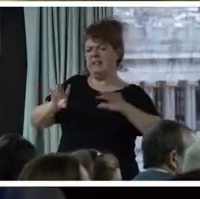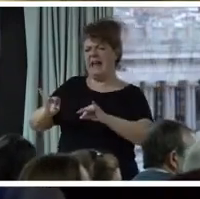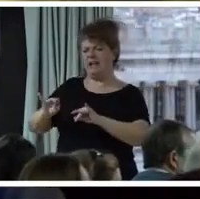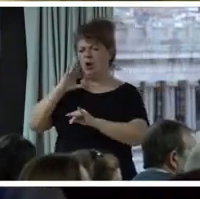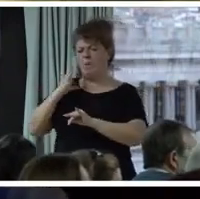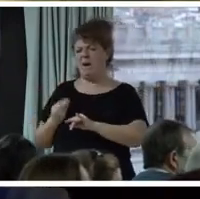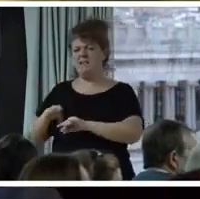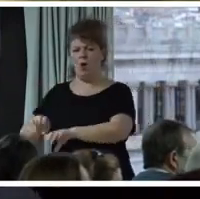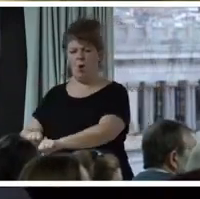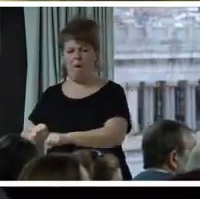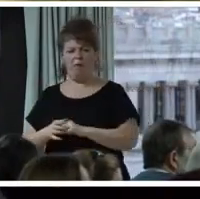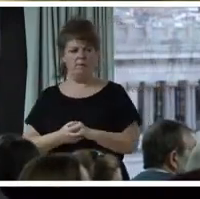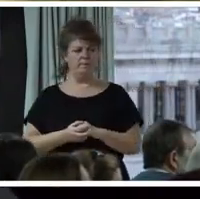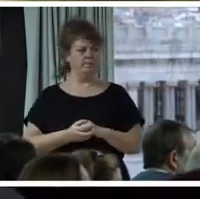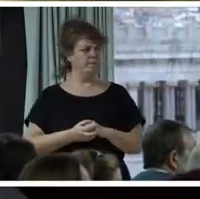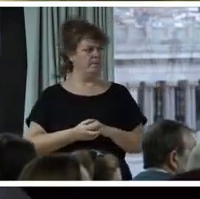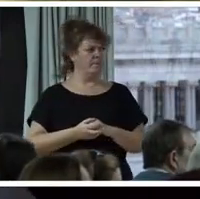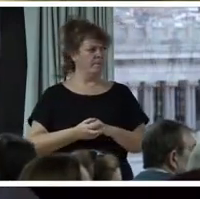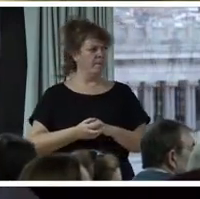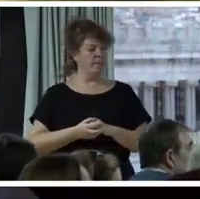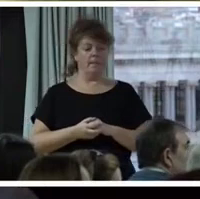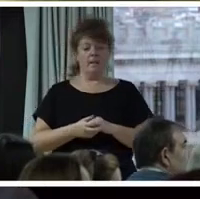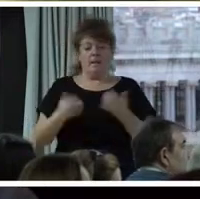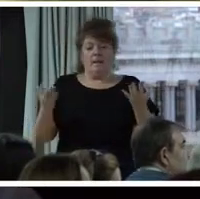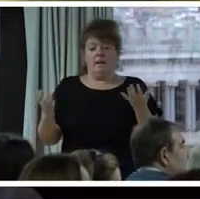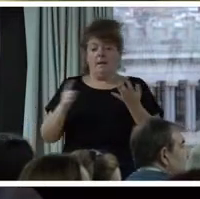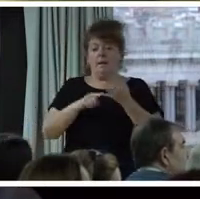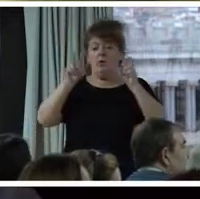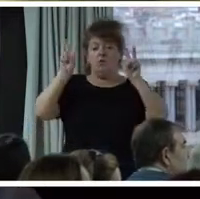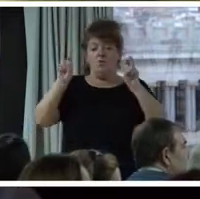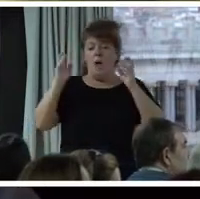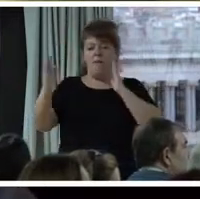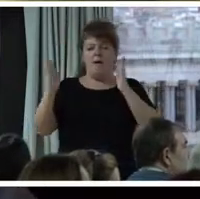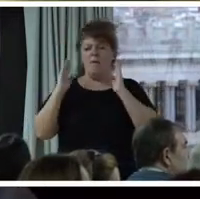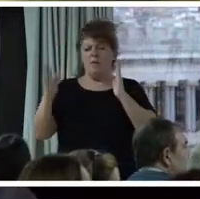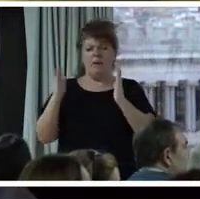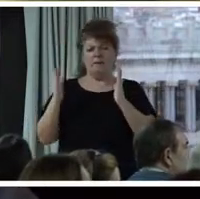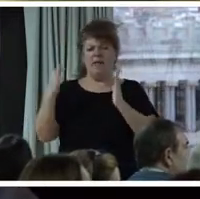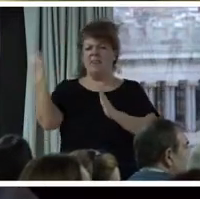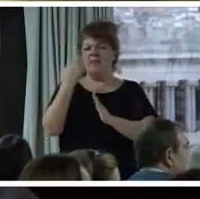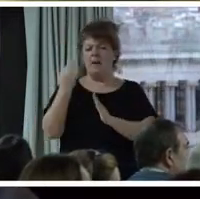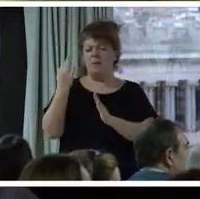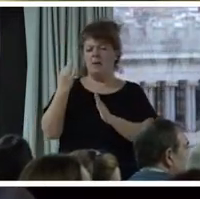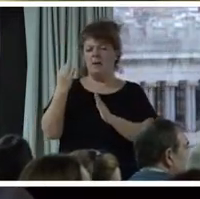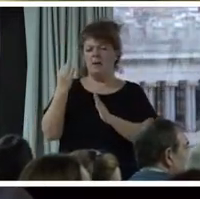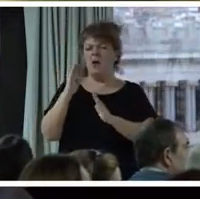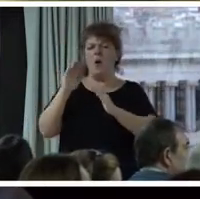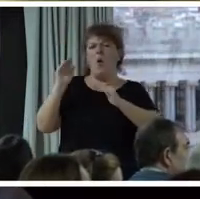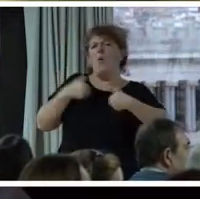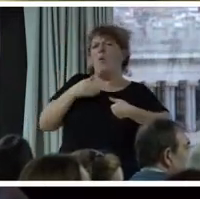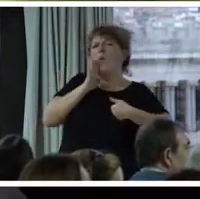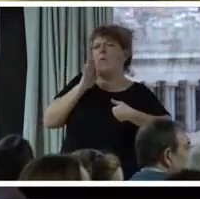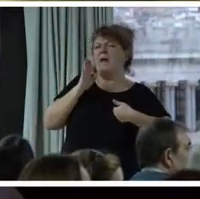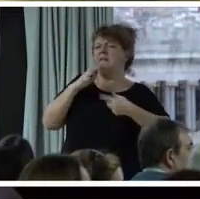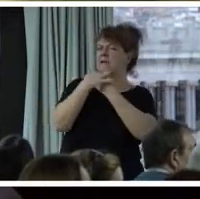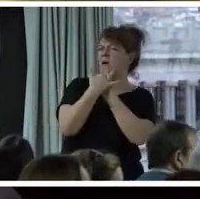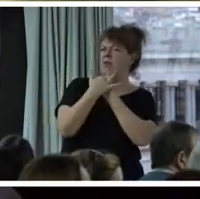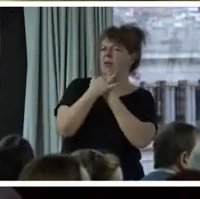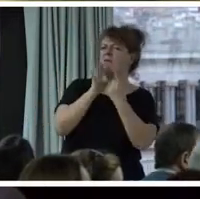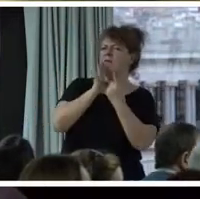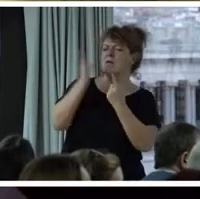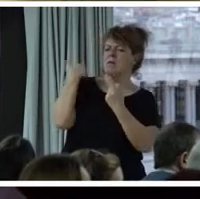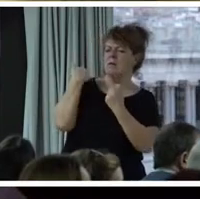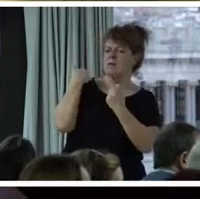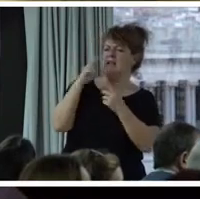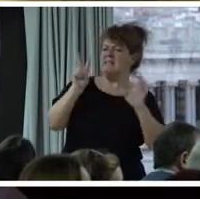palestino ocupado en la nueva fase el objetivo no no debe ser volver a la situación anterior